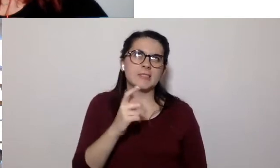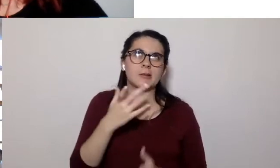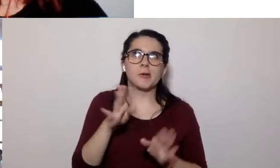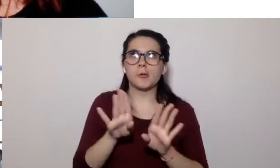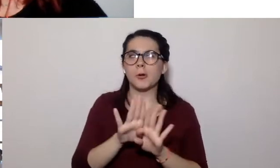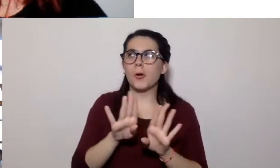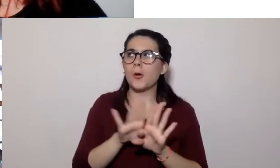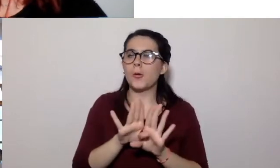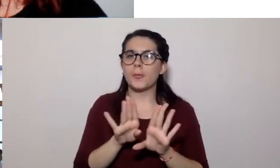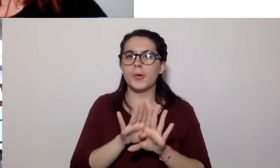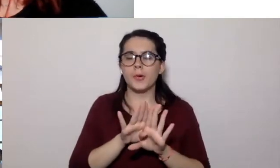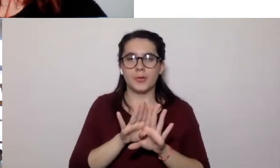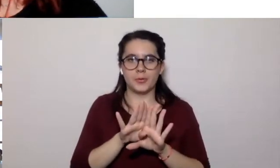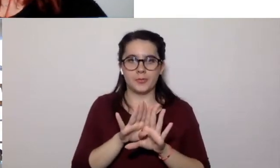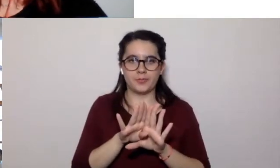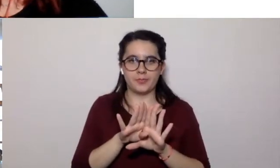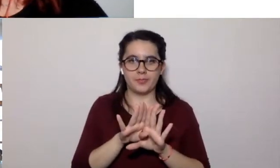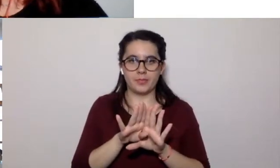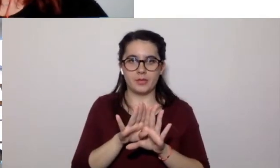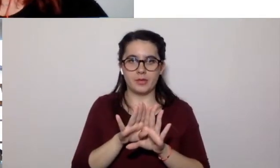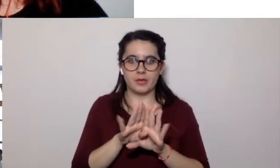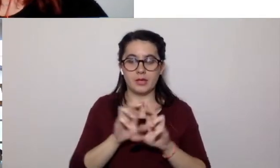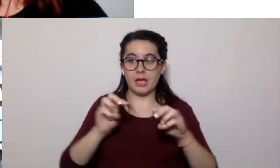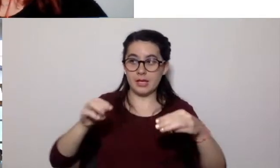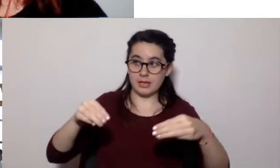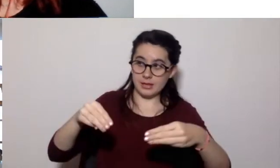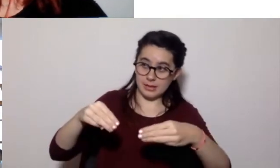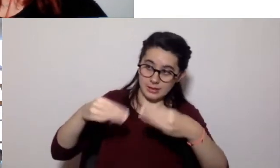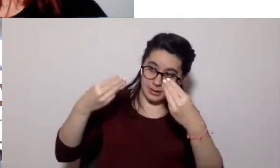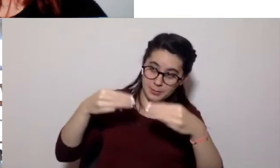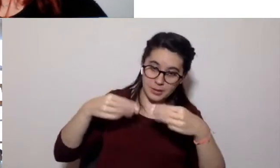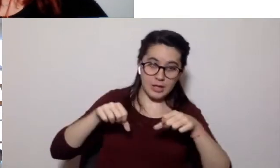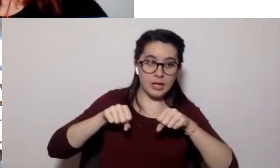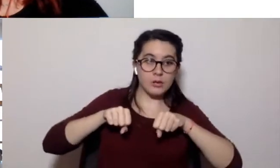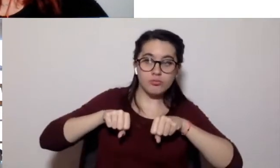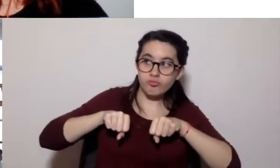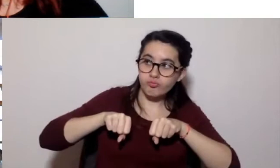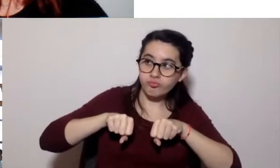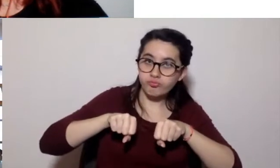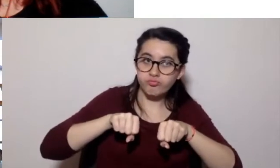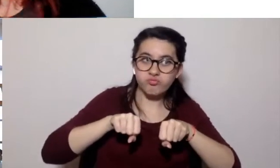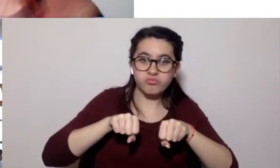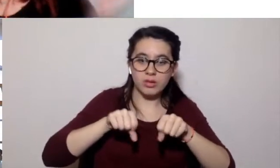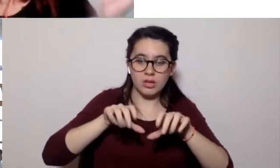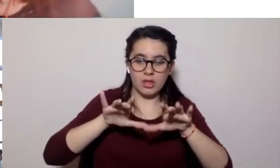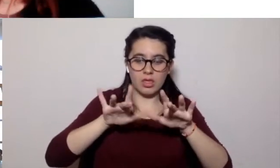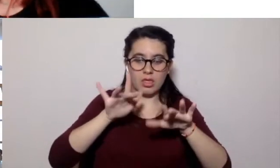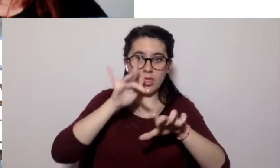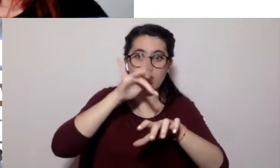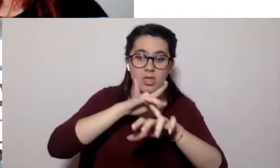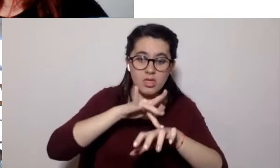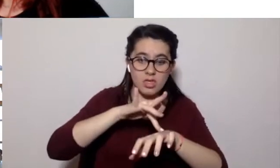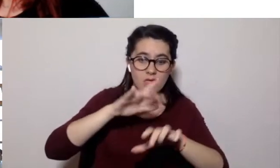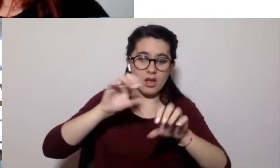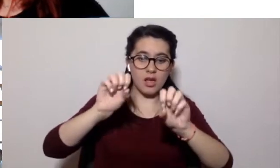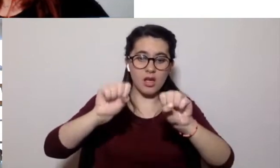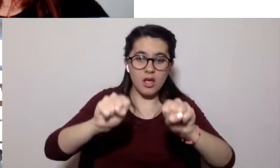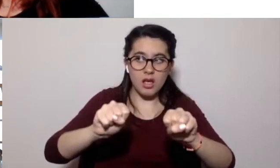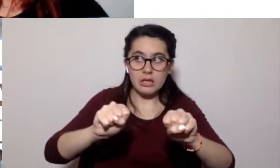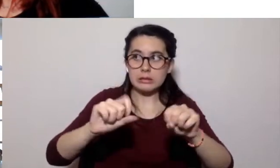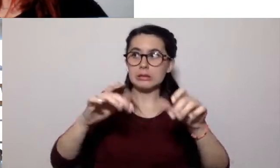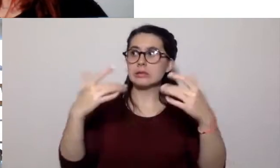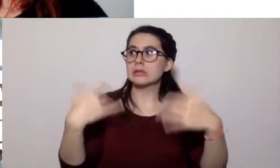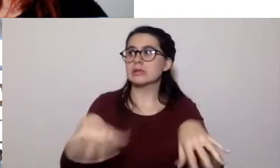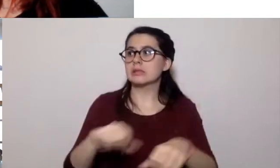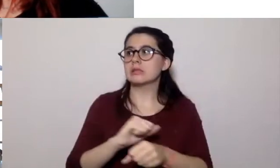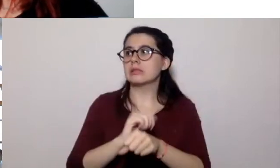¿qué pasa si en el supermercado ya toqué el carrito? Me voy a contagiar. ¿Qué pasa si estoy siguiendo